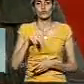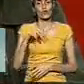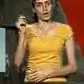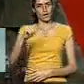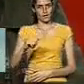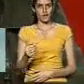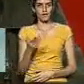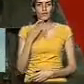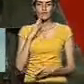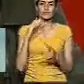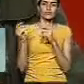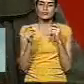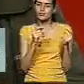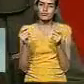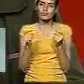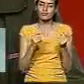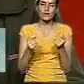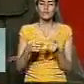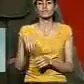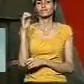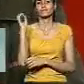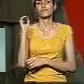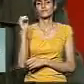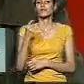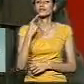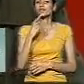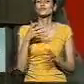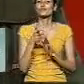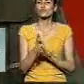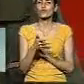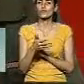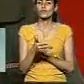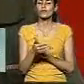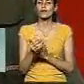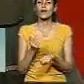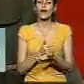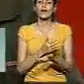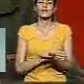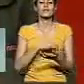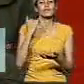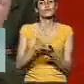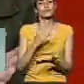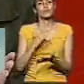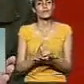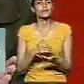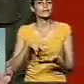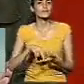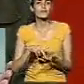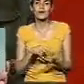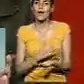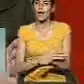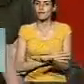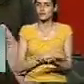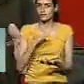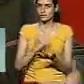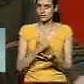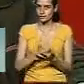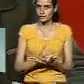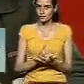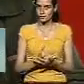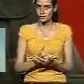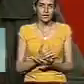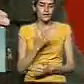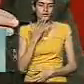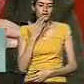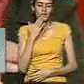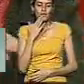aquí en este debate parlamentario señalando lo que es la prueba anticipada. ¿Qué es la prueba anticipada?